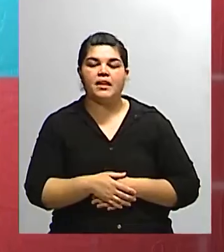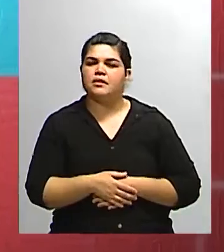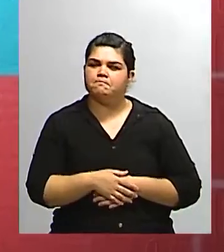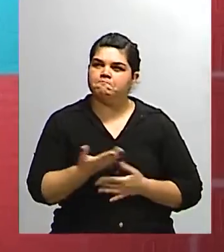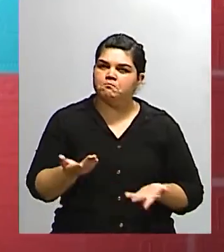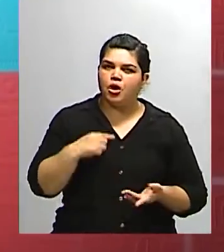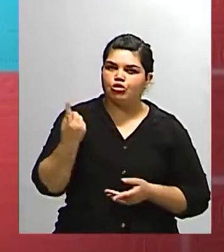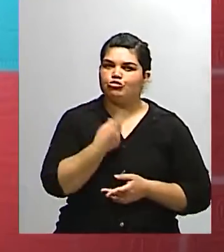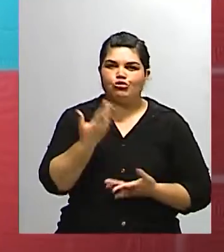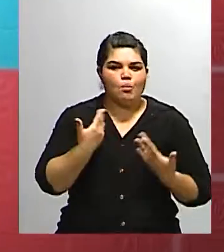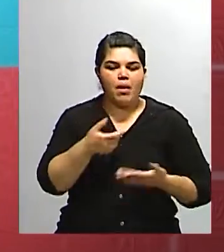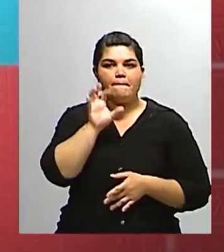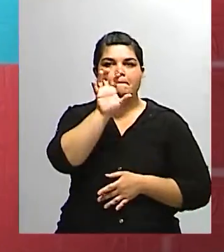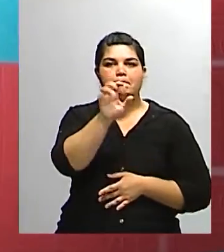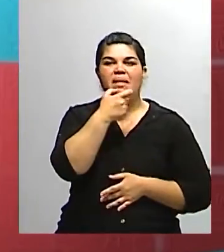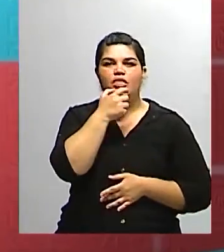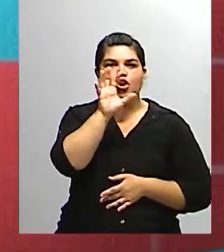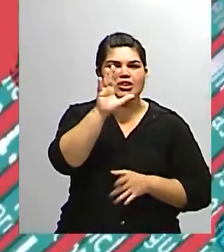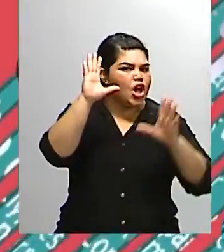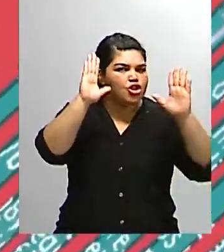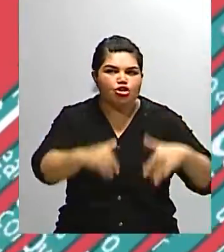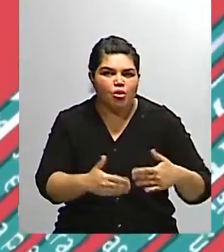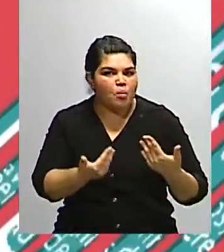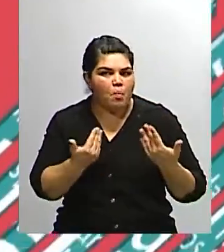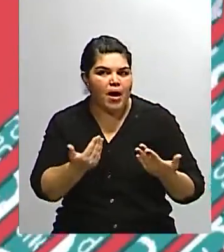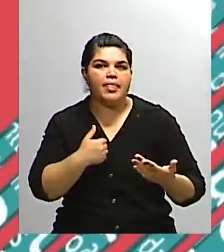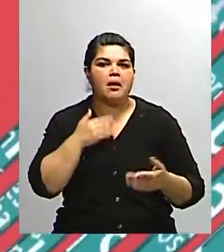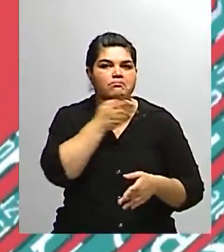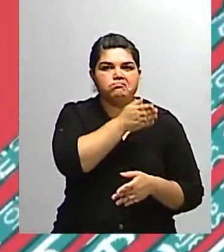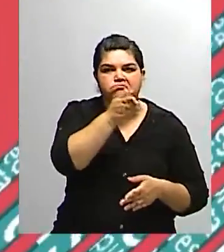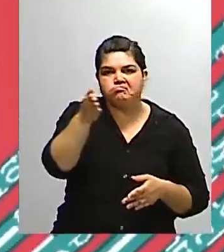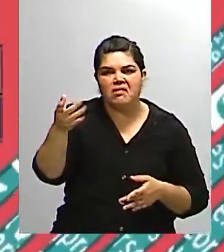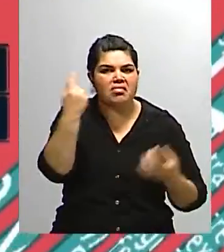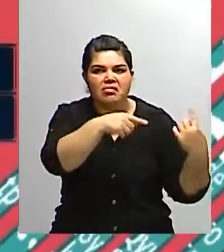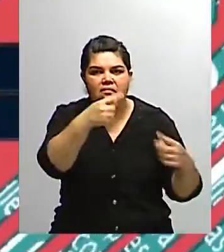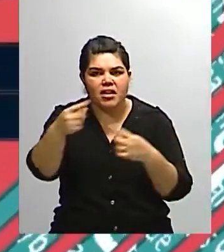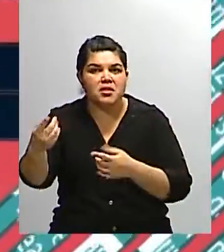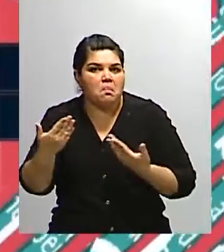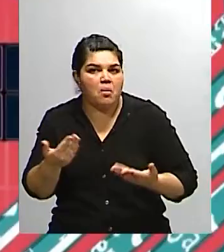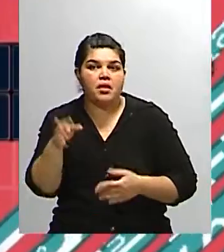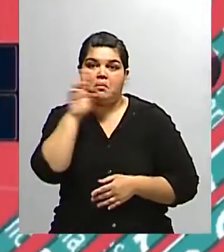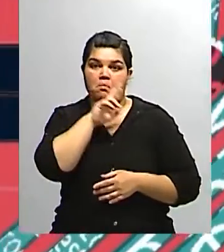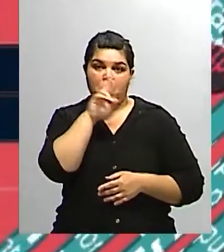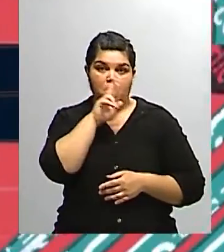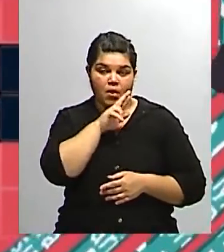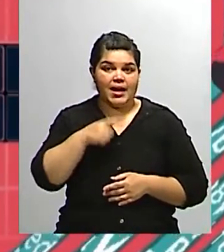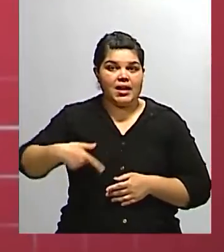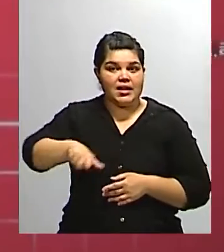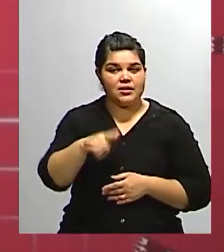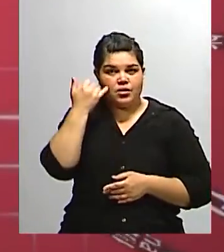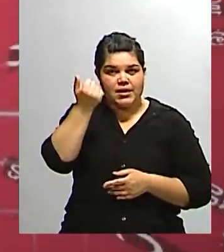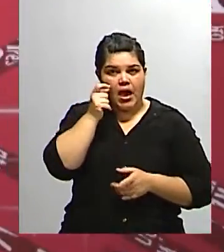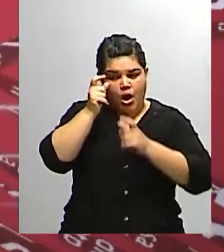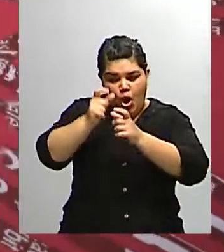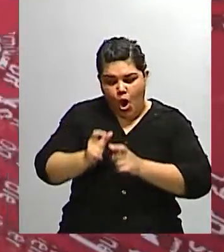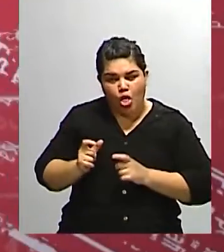el territorio provincial está cubierto. Es cuestión ya de las mujeres, de aquellas que están en edad de empezar con los controles,